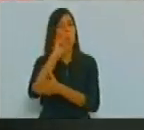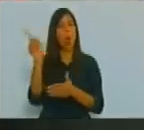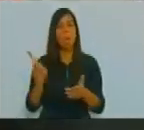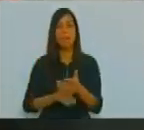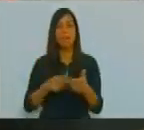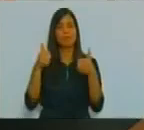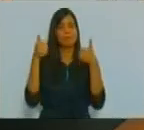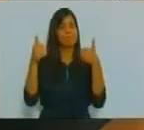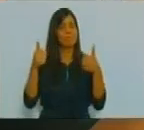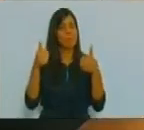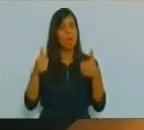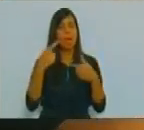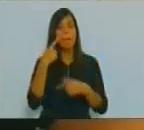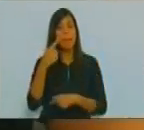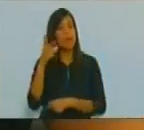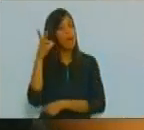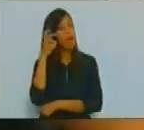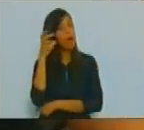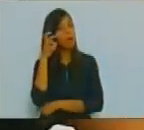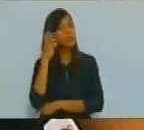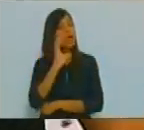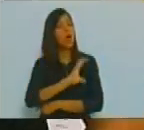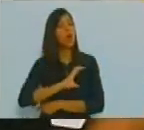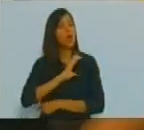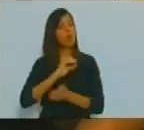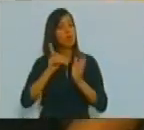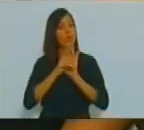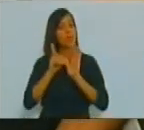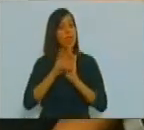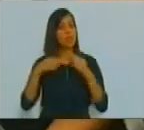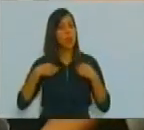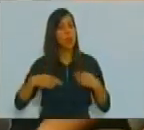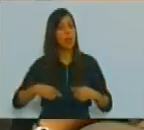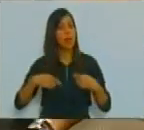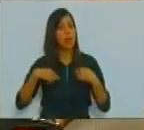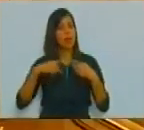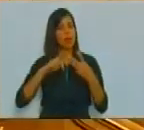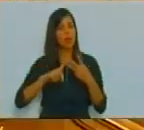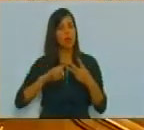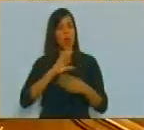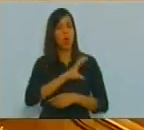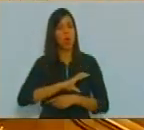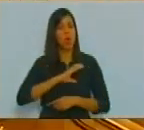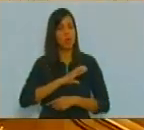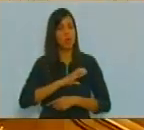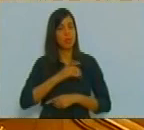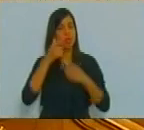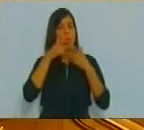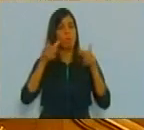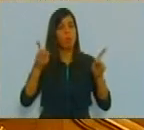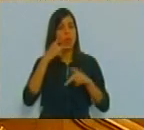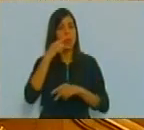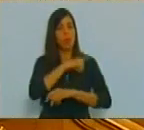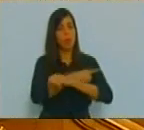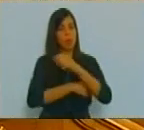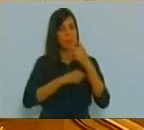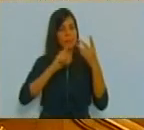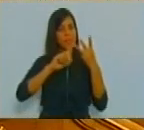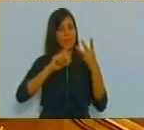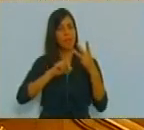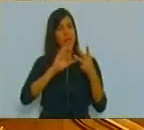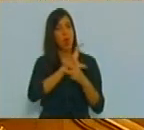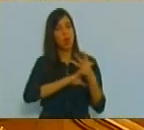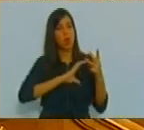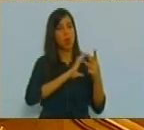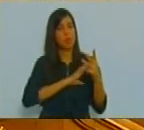no está ahí está la comisión de derechos humanos está la comisión del poder público está la comisión de